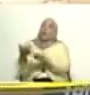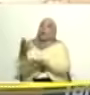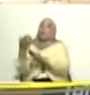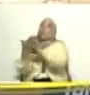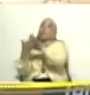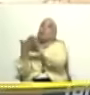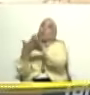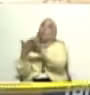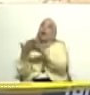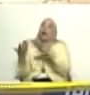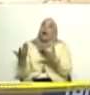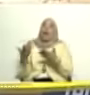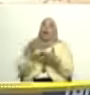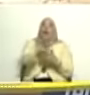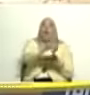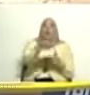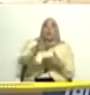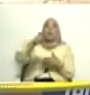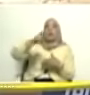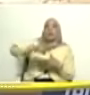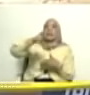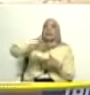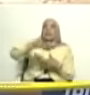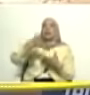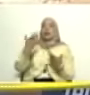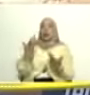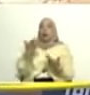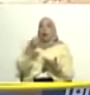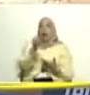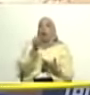Problemas y necesidades en todas las etapas habrá.